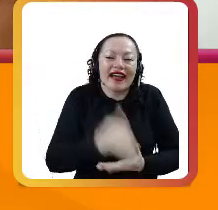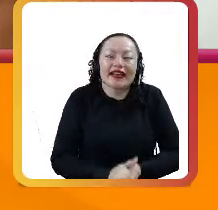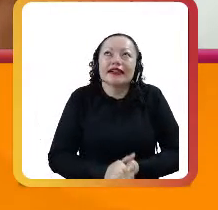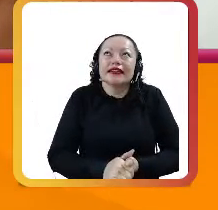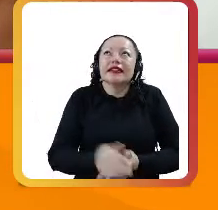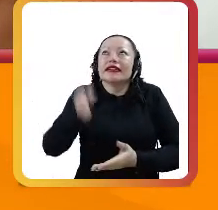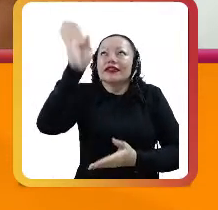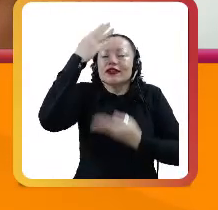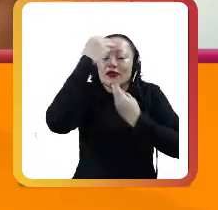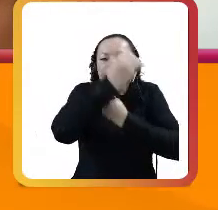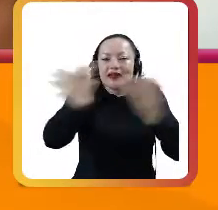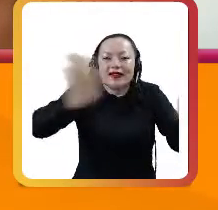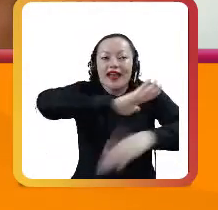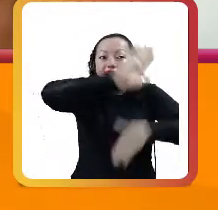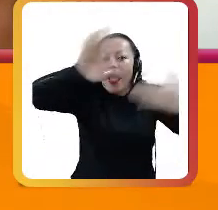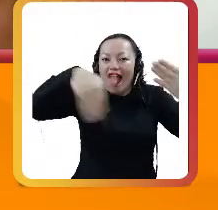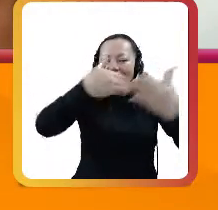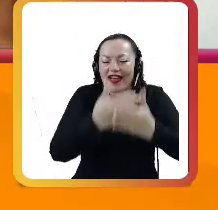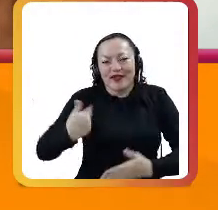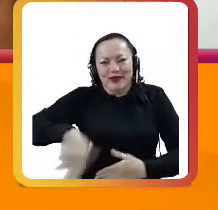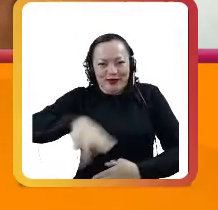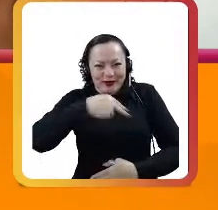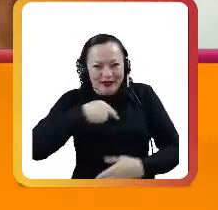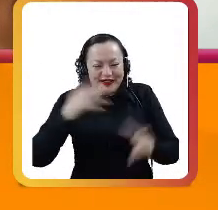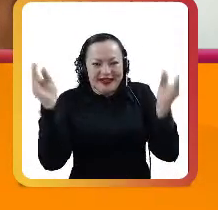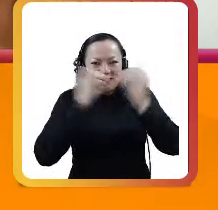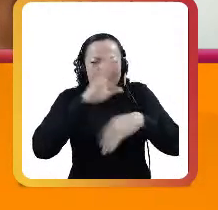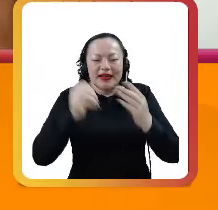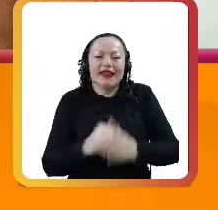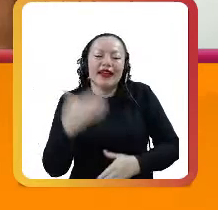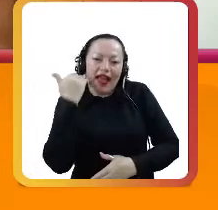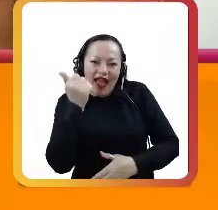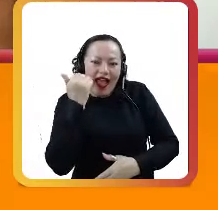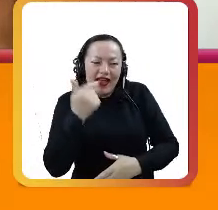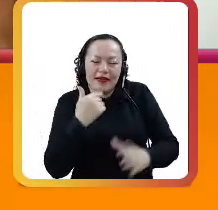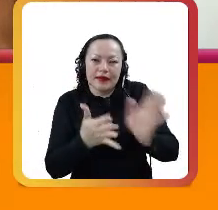Dios nos bendiga a todos, muy bien, claro que sí, Irene.